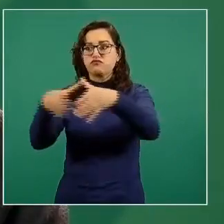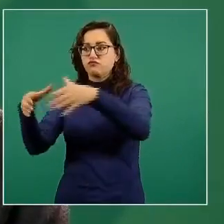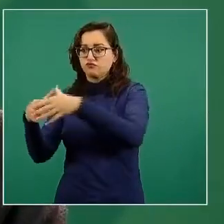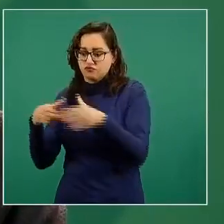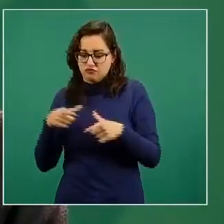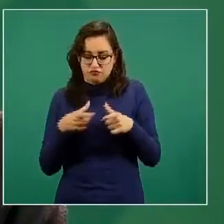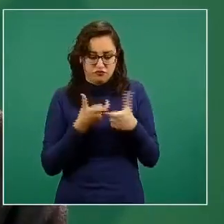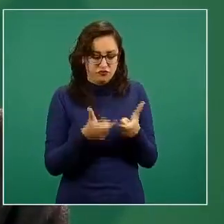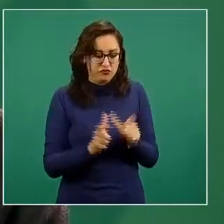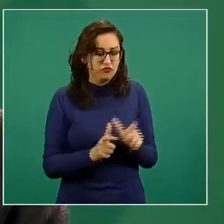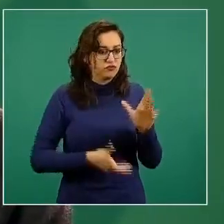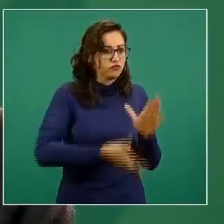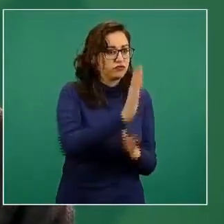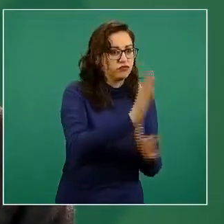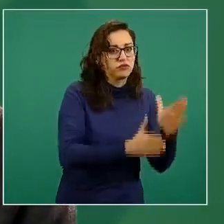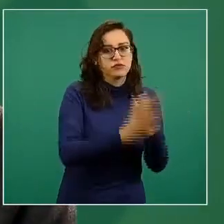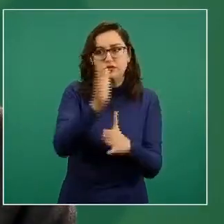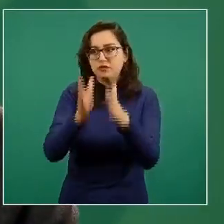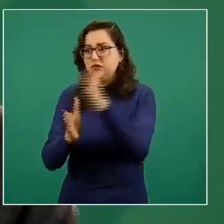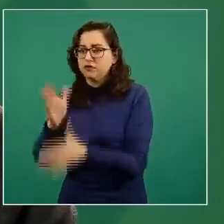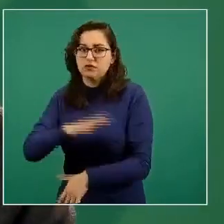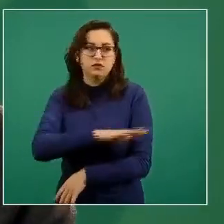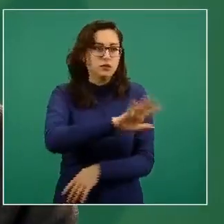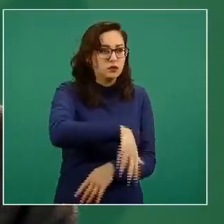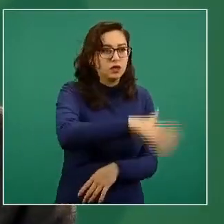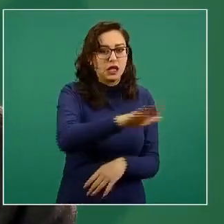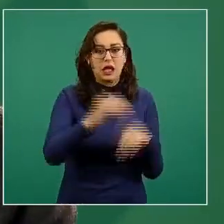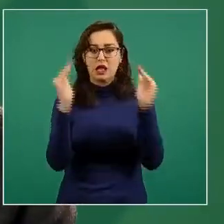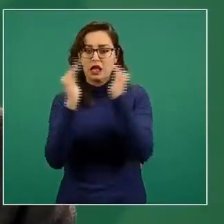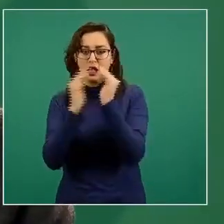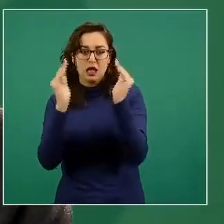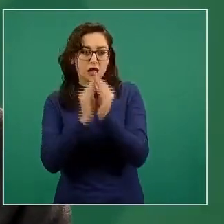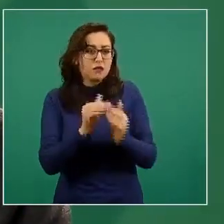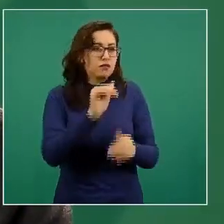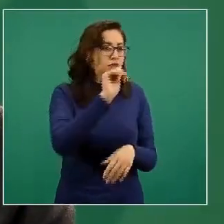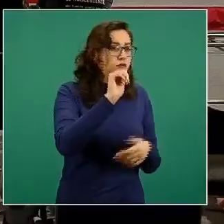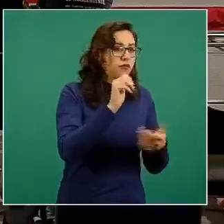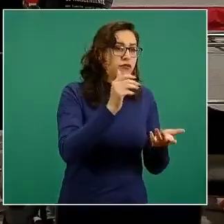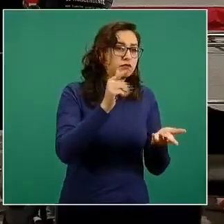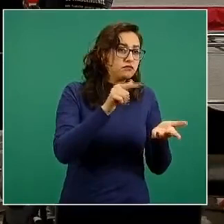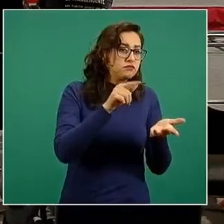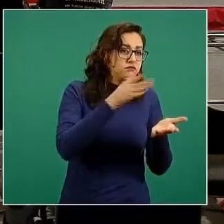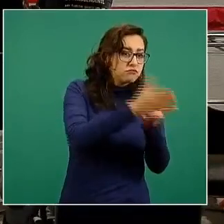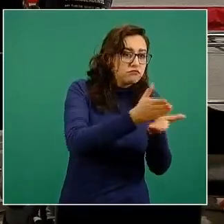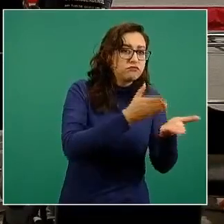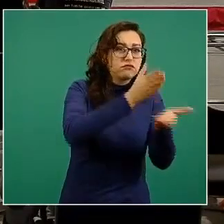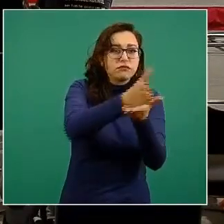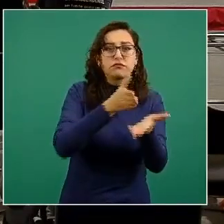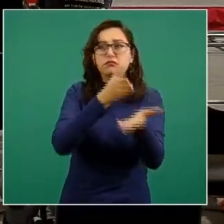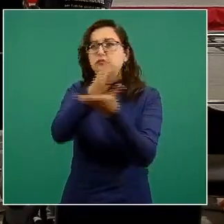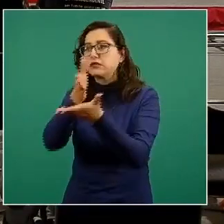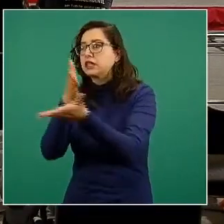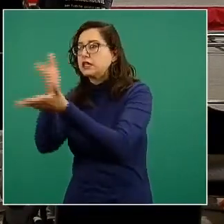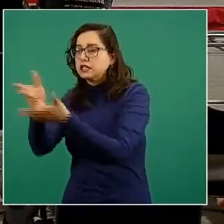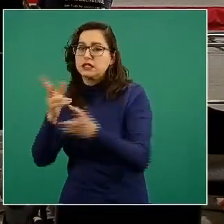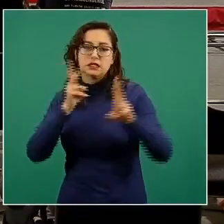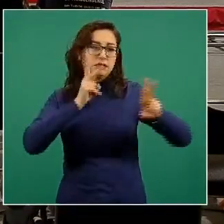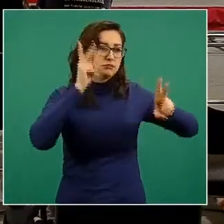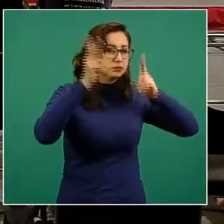personas profesionales de la salud que visitan casa por casa las distintas colonias, barrios,